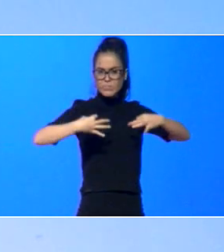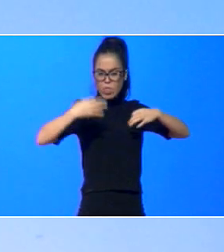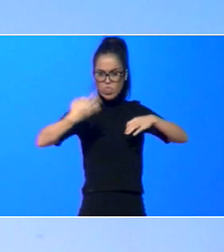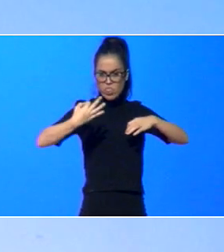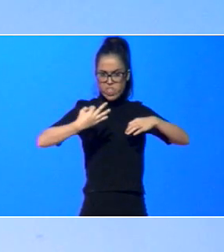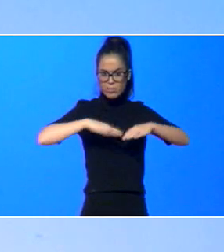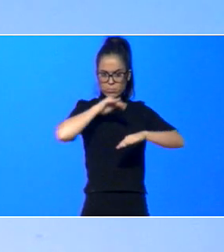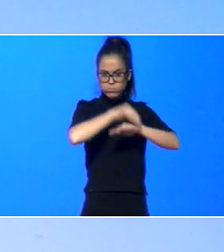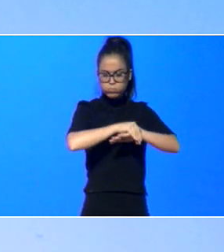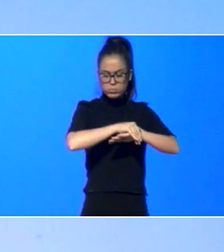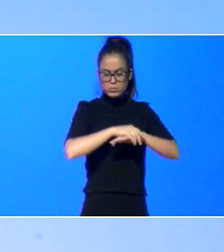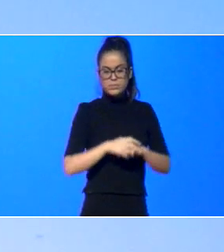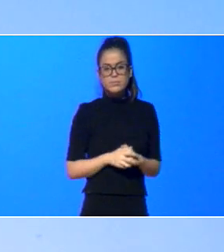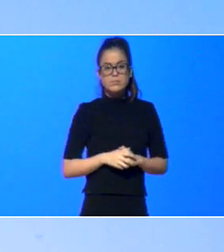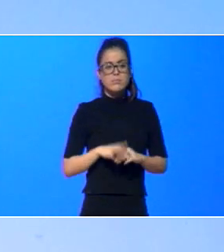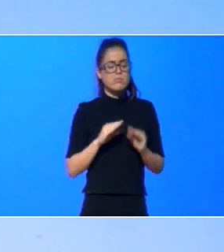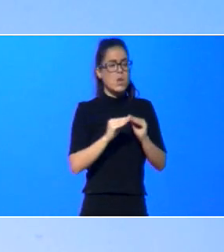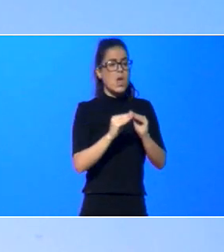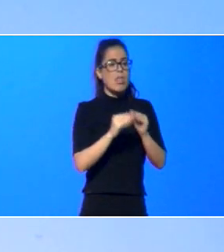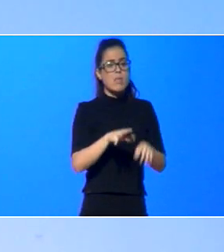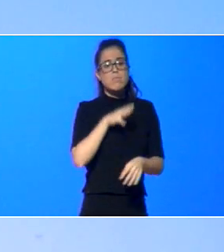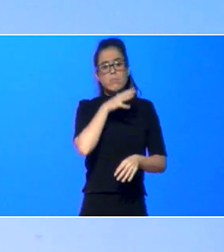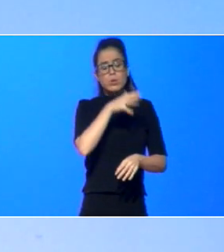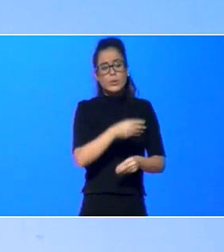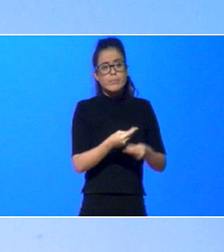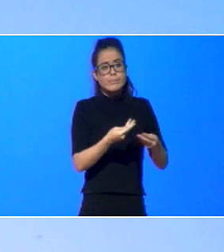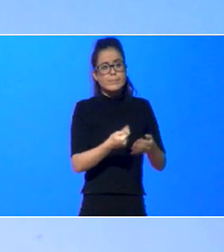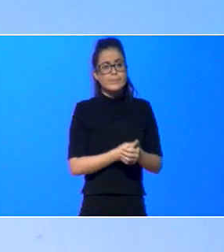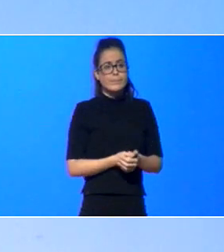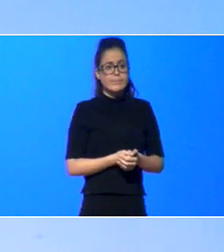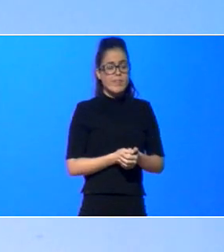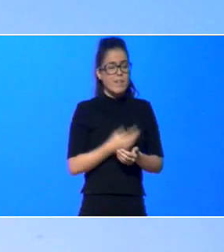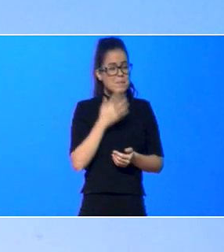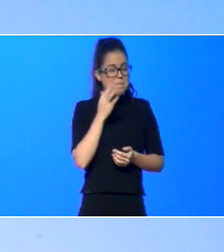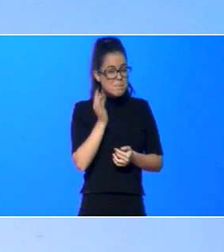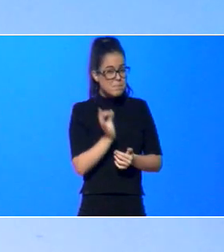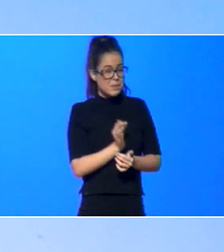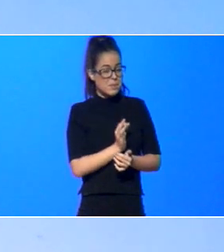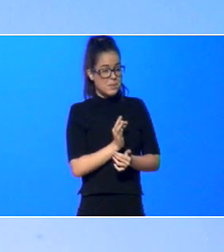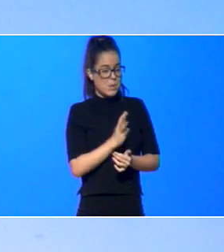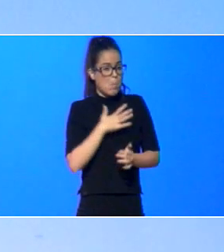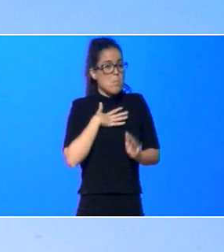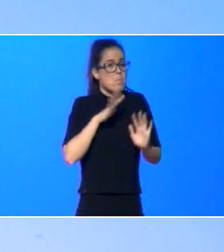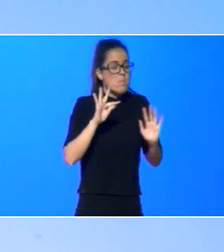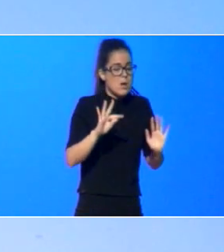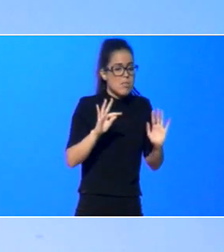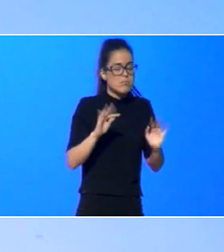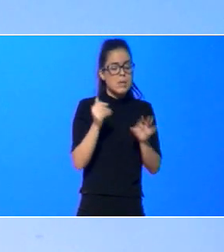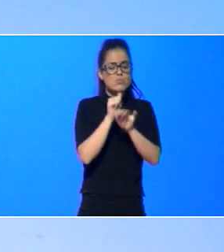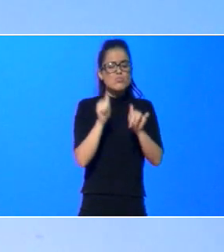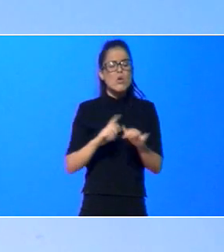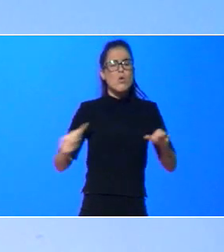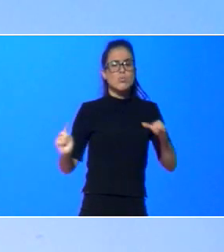lo hace porque lo hace porque realmente o probablemente el modelo inclusivo Aunque decía